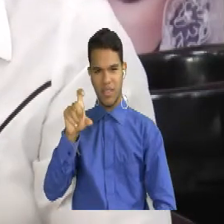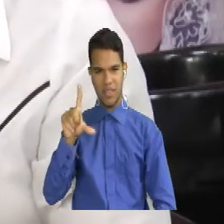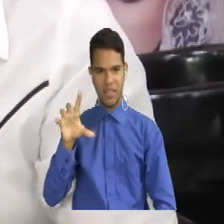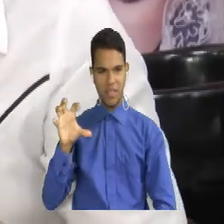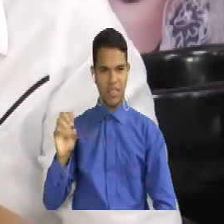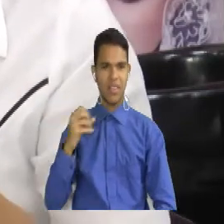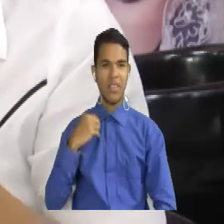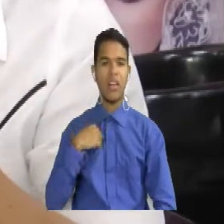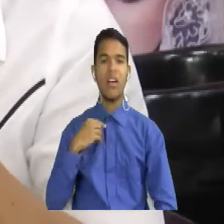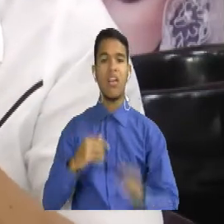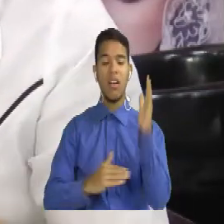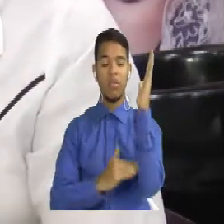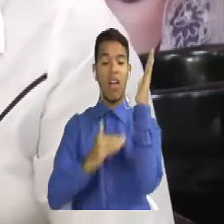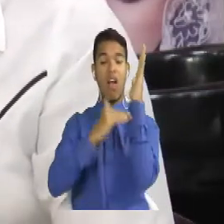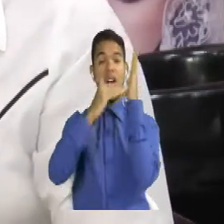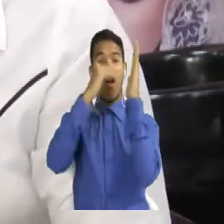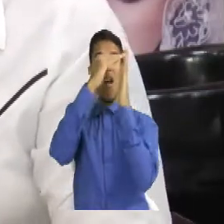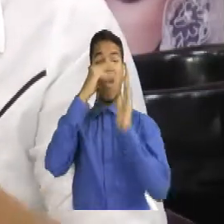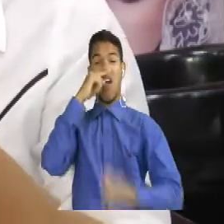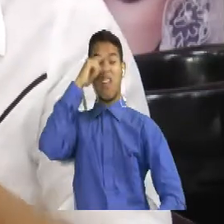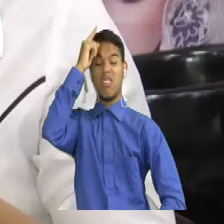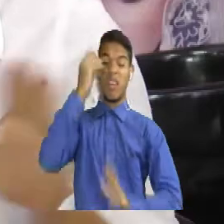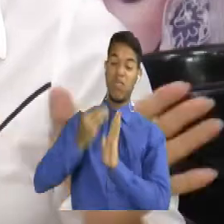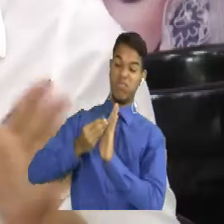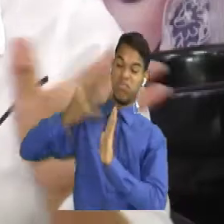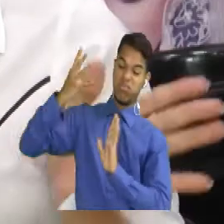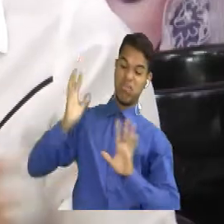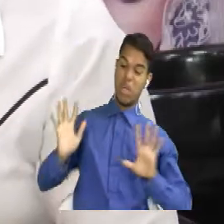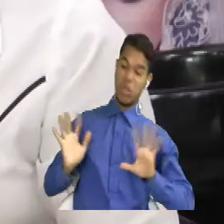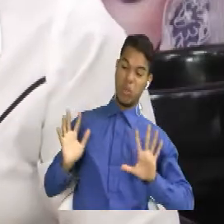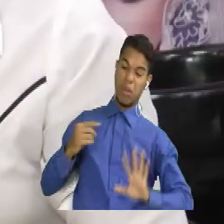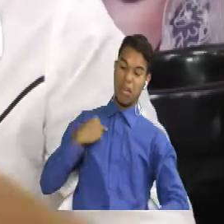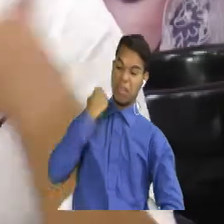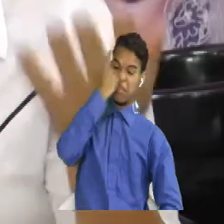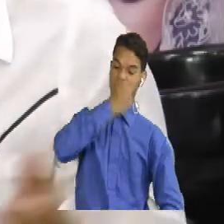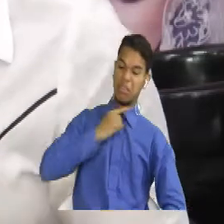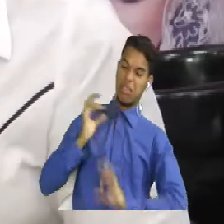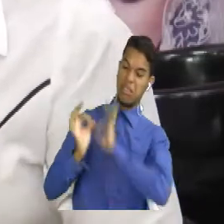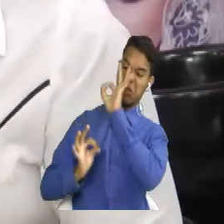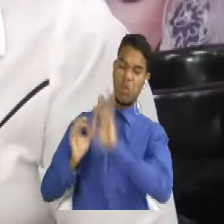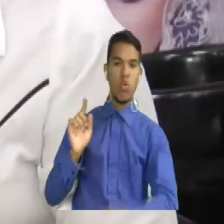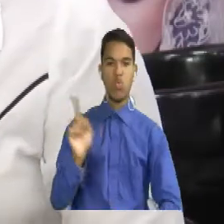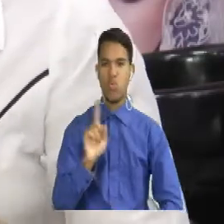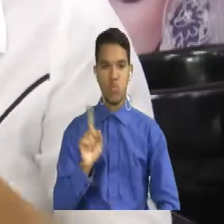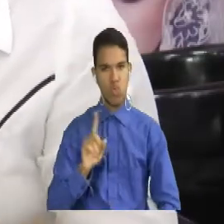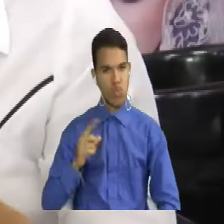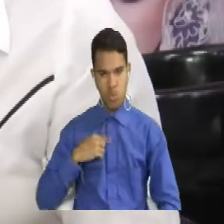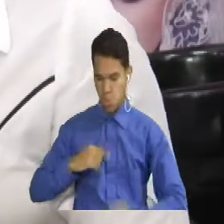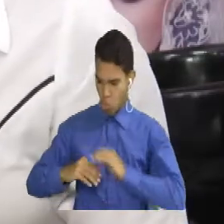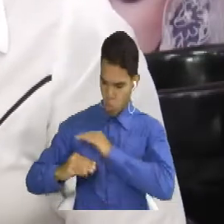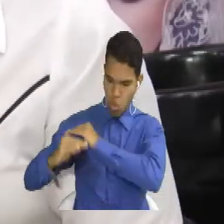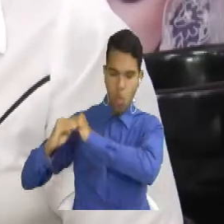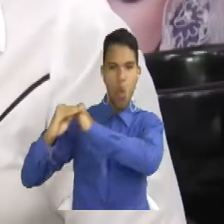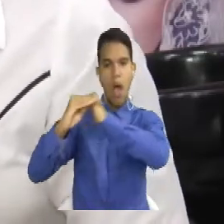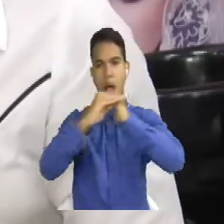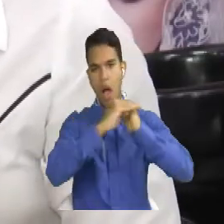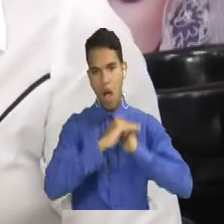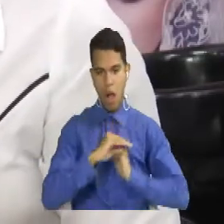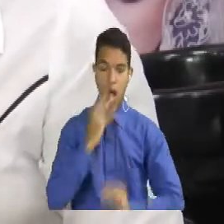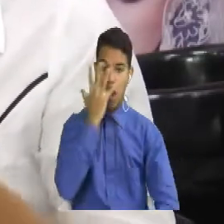determinados estratos. Yo creo que todo mundo, independientemente del estrato que sea, nos queremos ver bellas. Y aquí en Magda